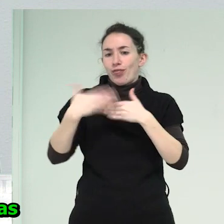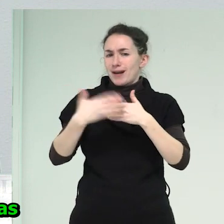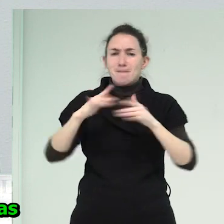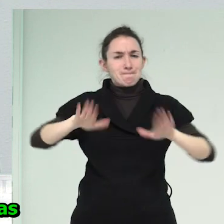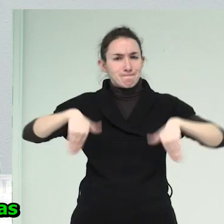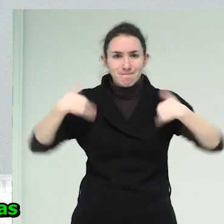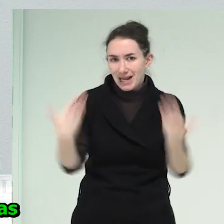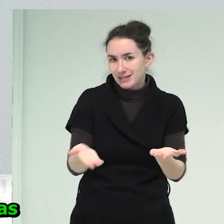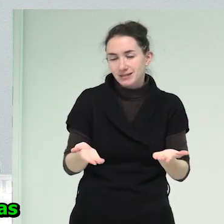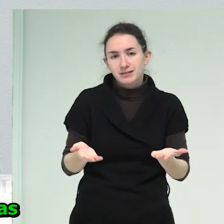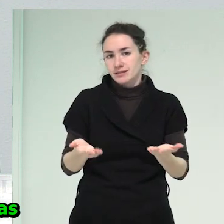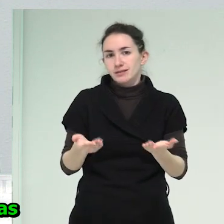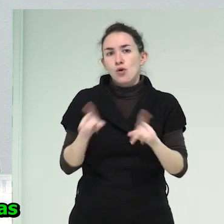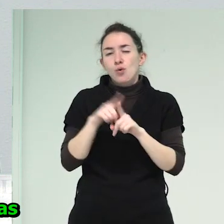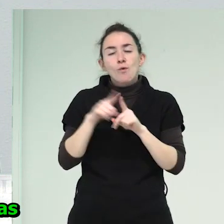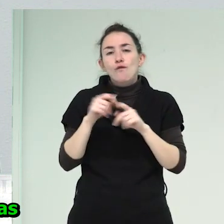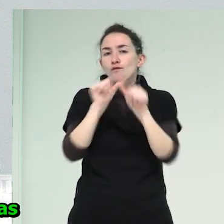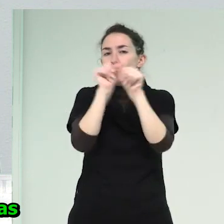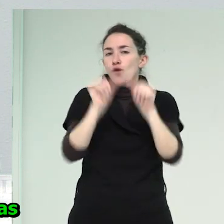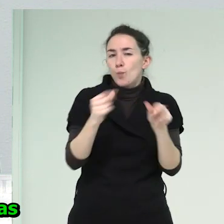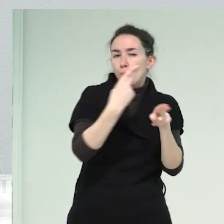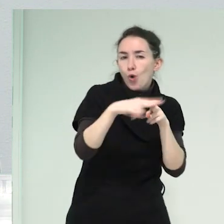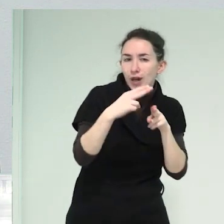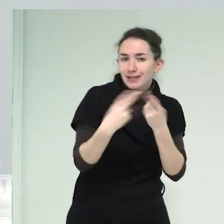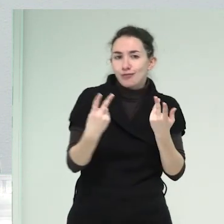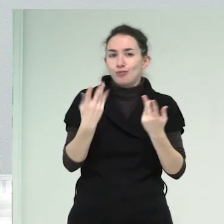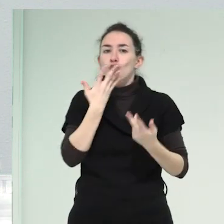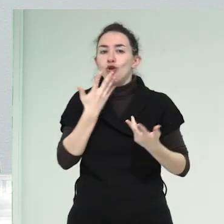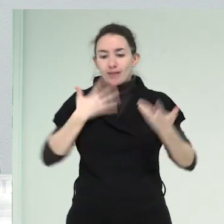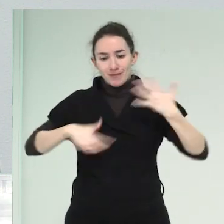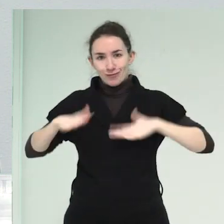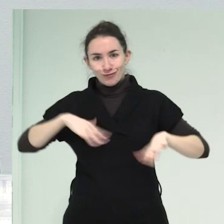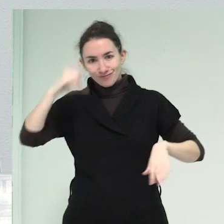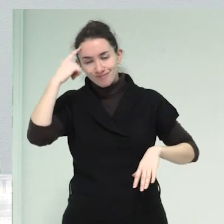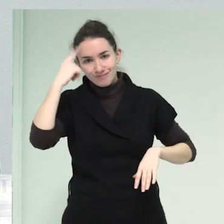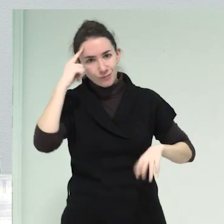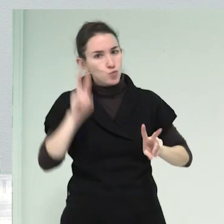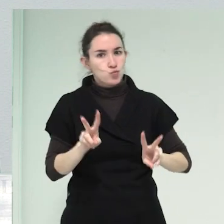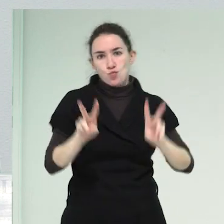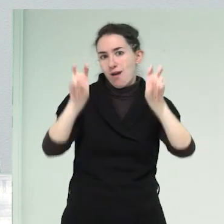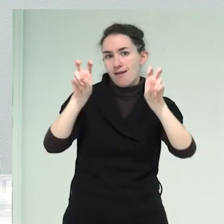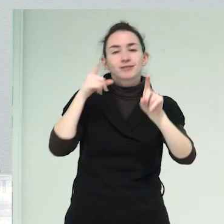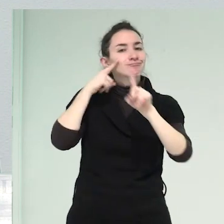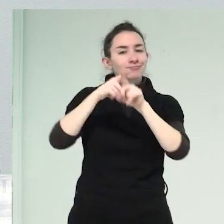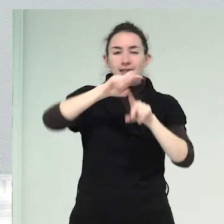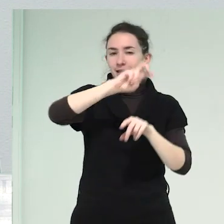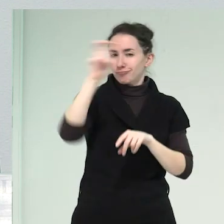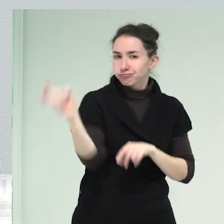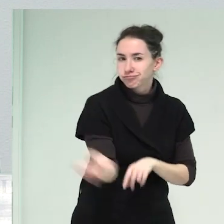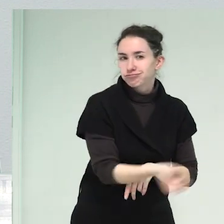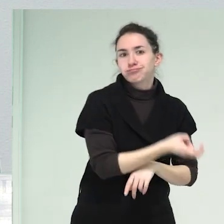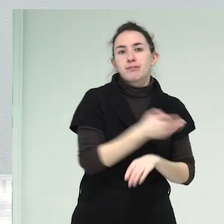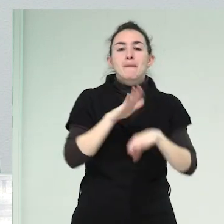se dirigen a construir nuevas formas políticas y epistémicas desde la heterogeneidad para producir conocimientos,